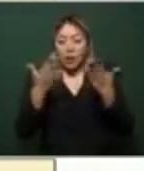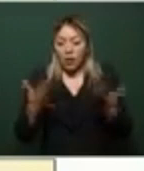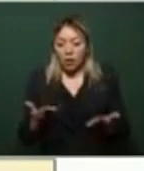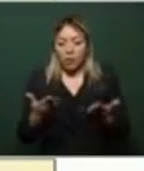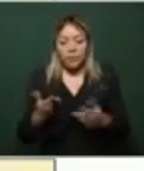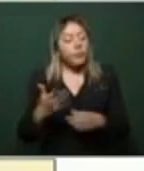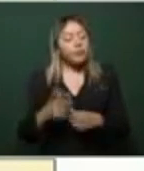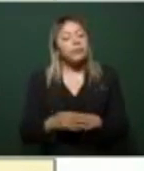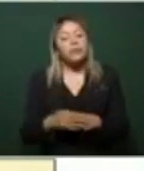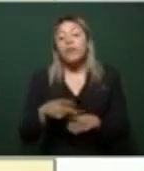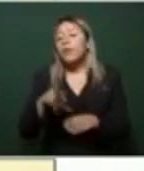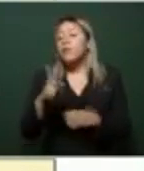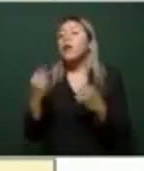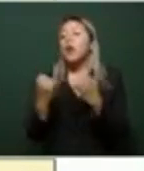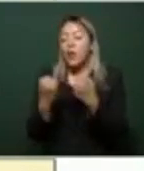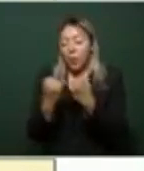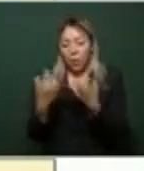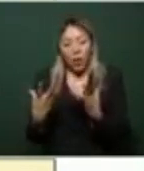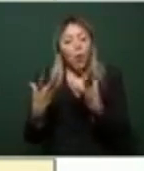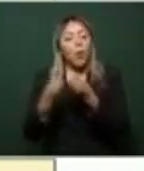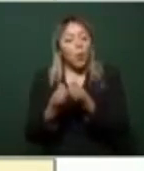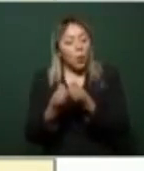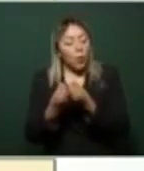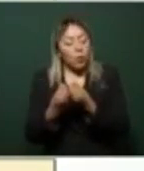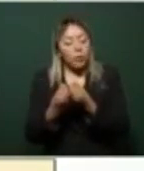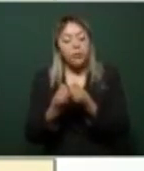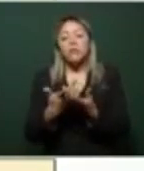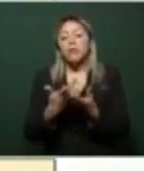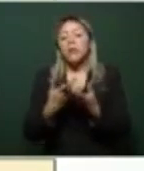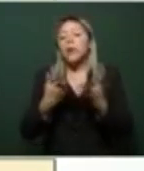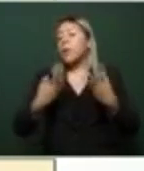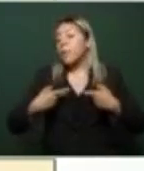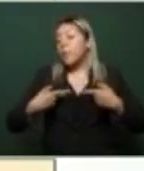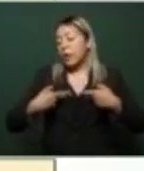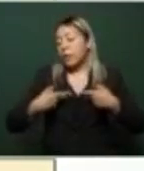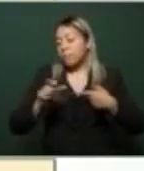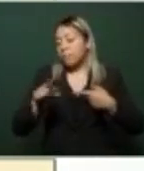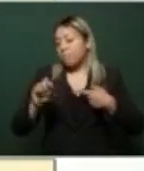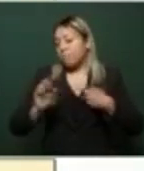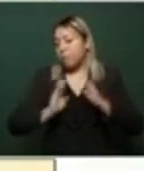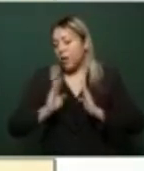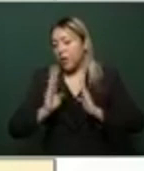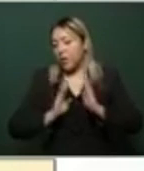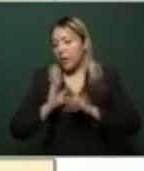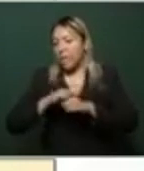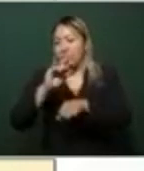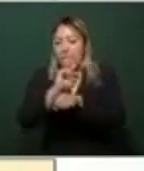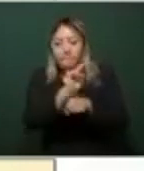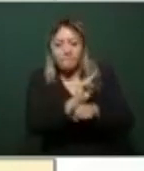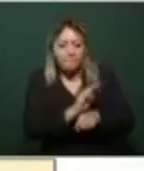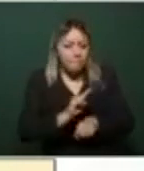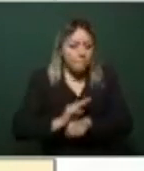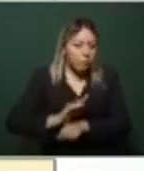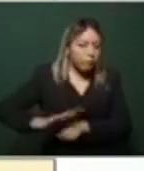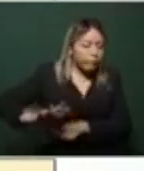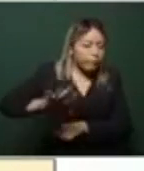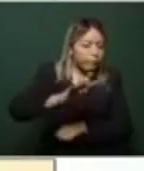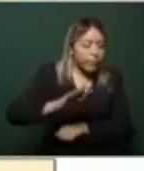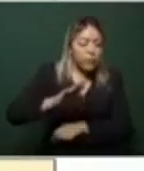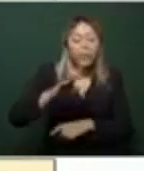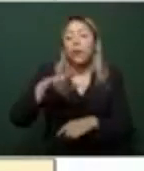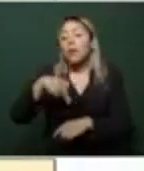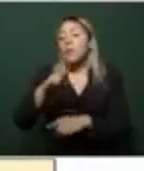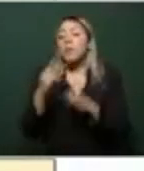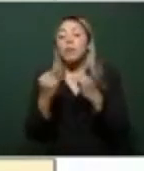Adicional, como ya mencioné, está personal militar haciendo o reforzando la parte de seguridad pública y